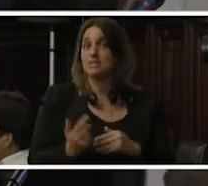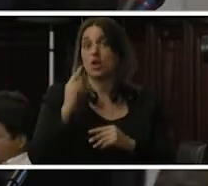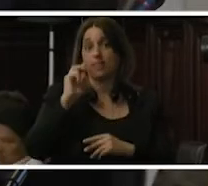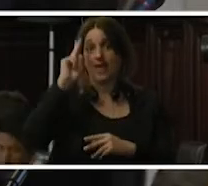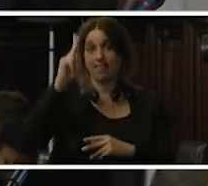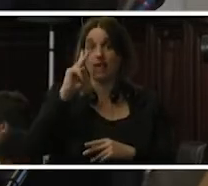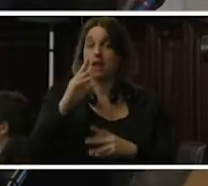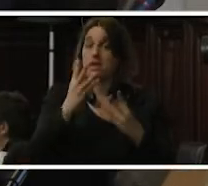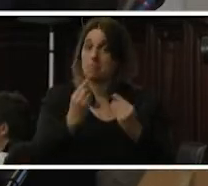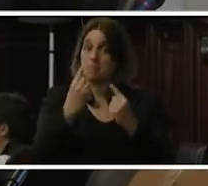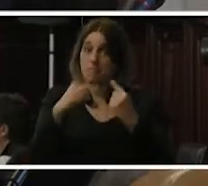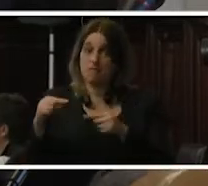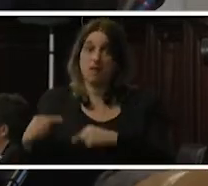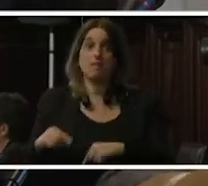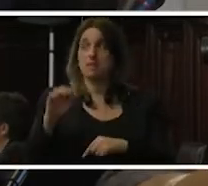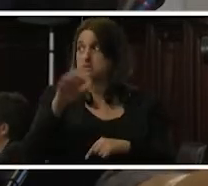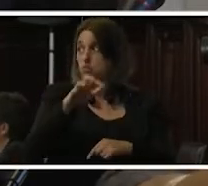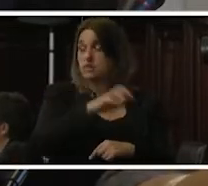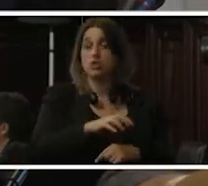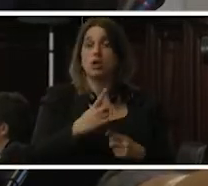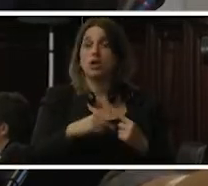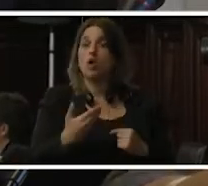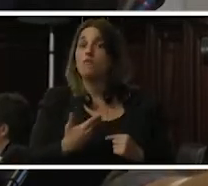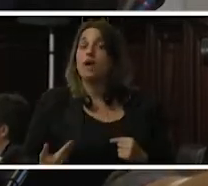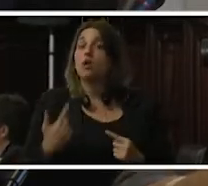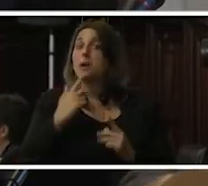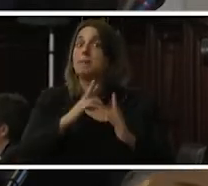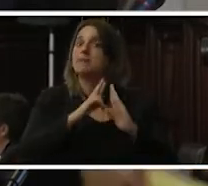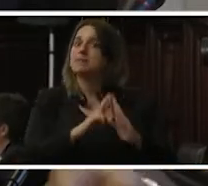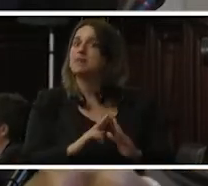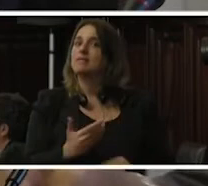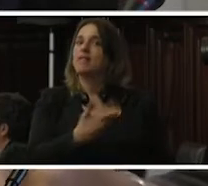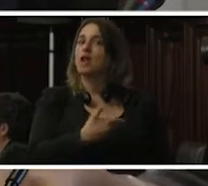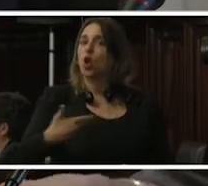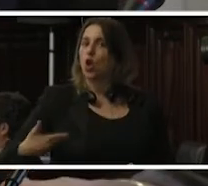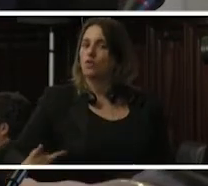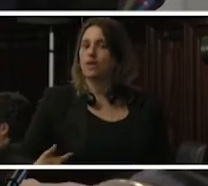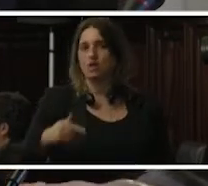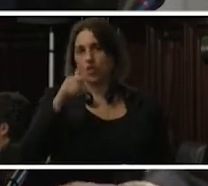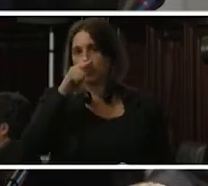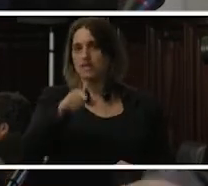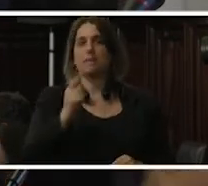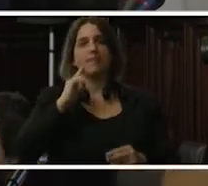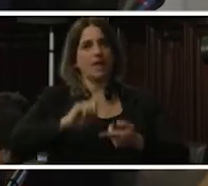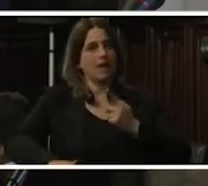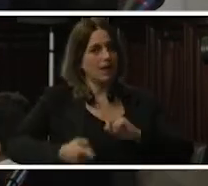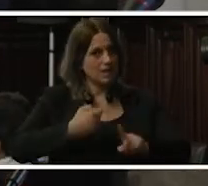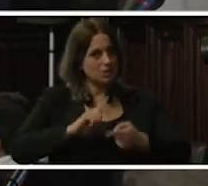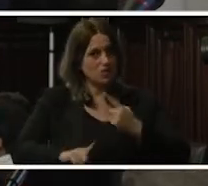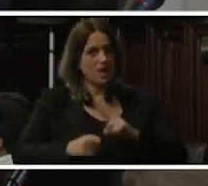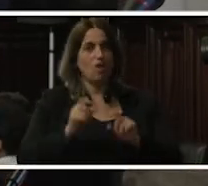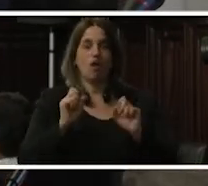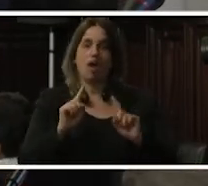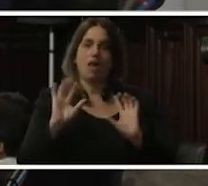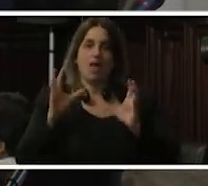muchos casos, en el caso de varios estados, representantes del Estado directamente vinculados a la